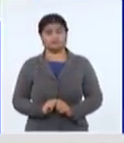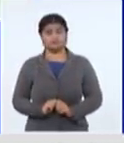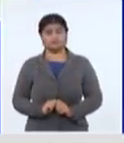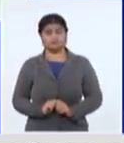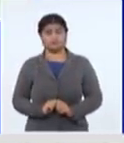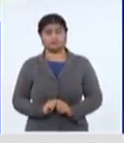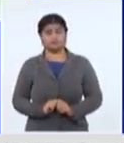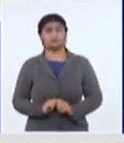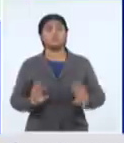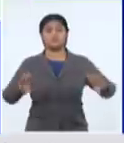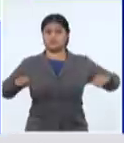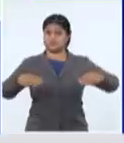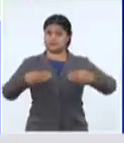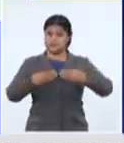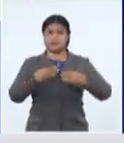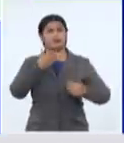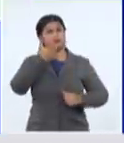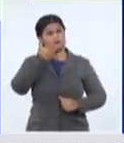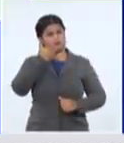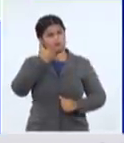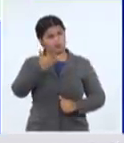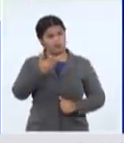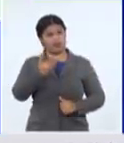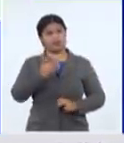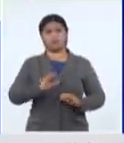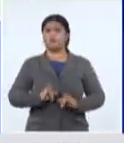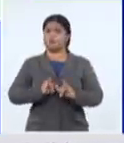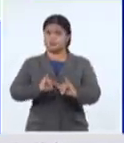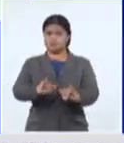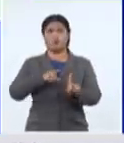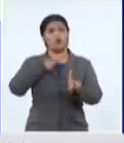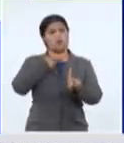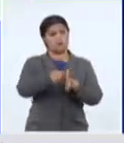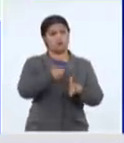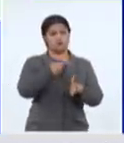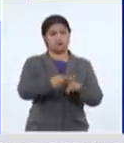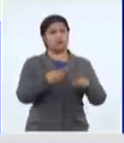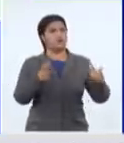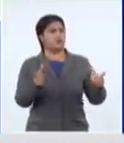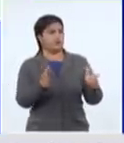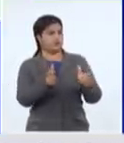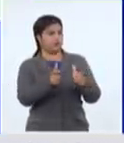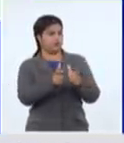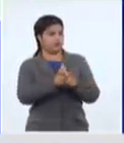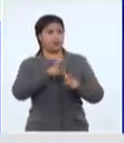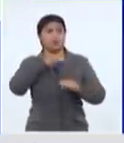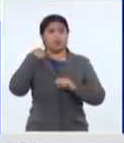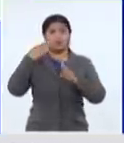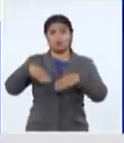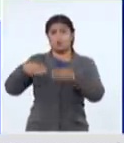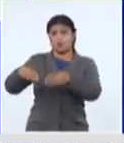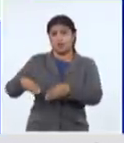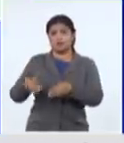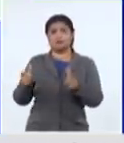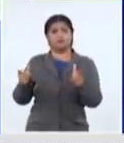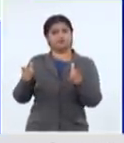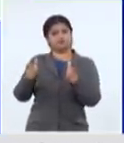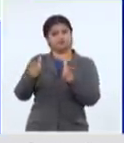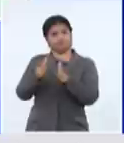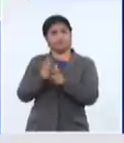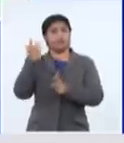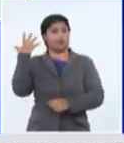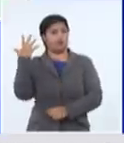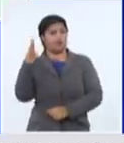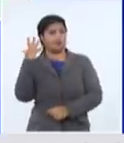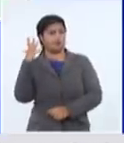inferiores al comportamiento que veníamos teniendo, y en lo cual indiscutiblemente ha sido